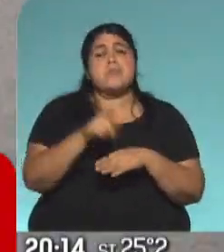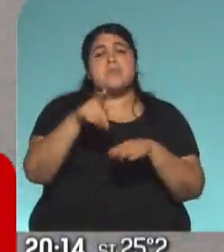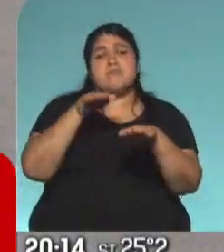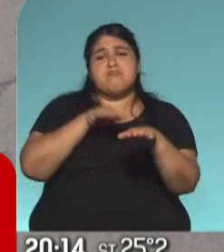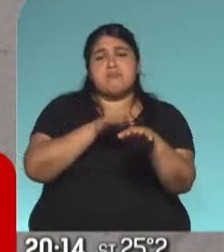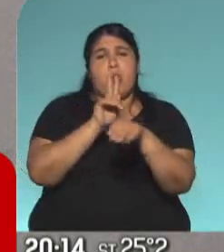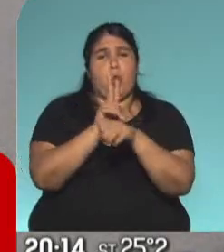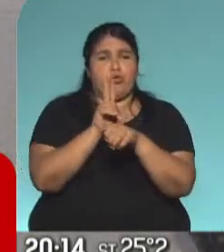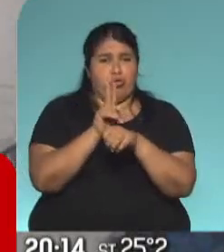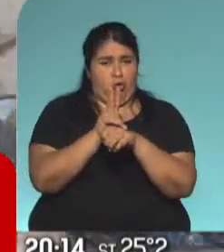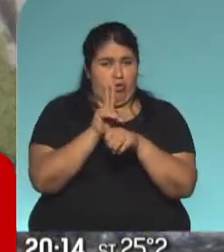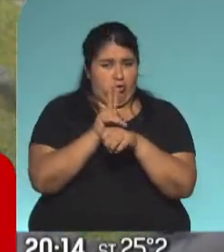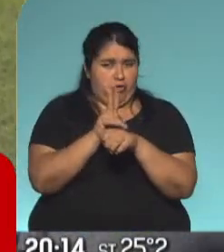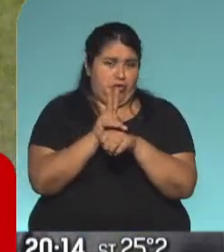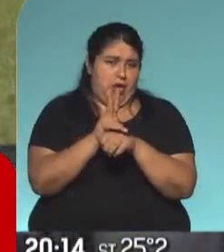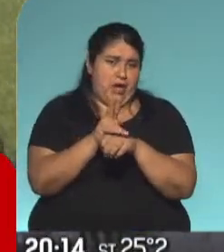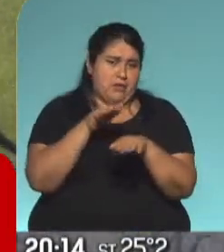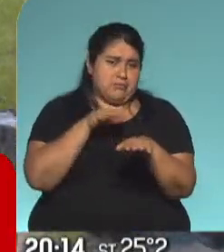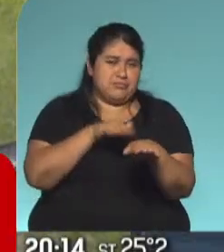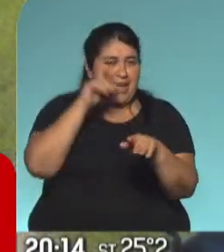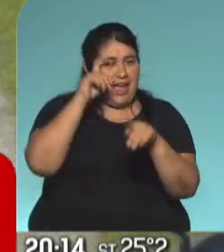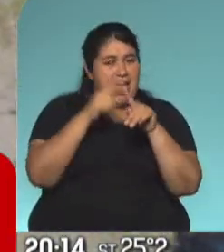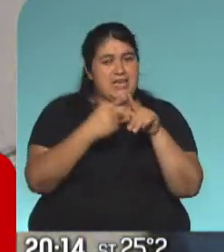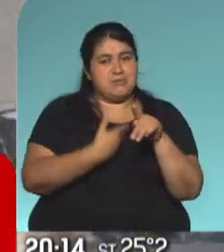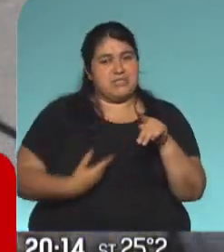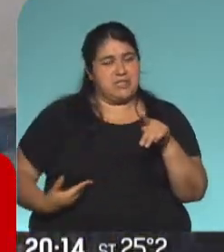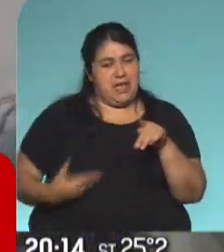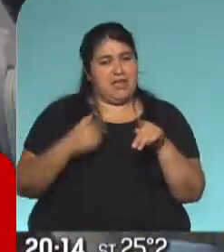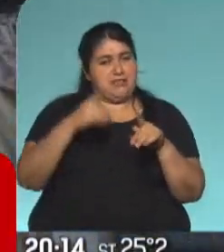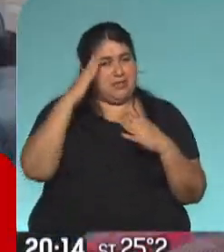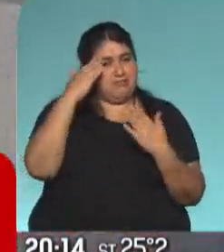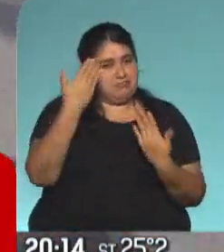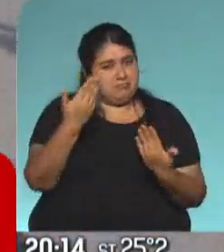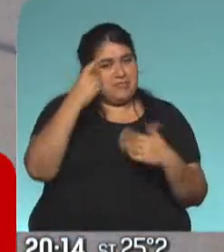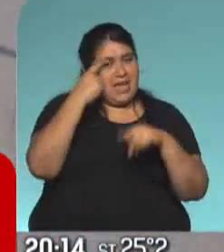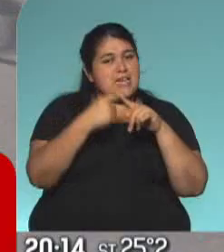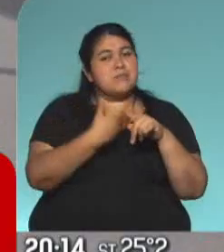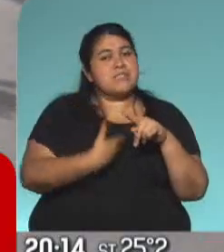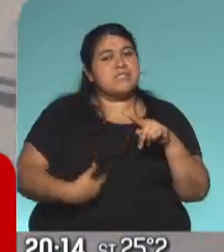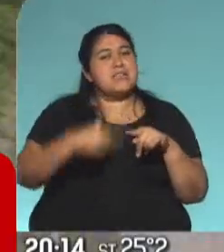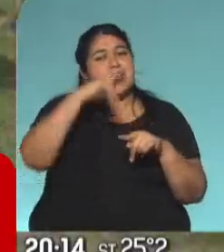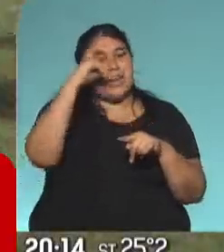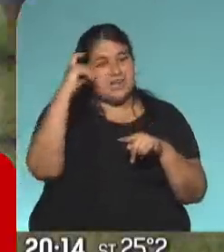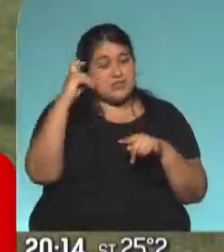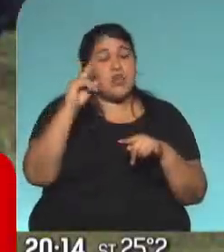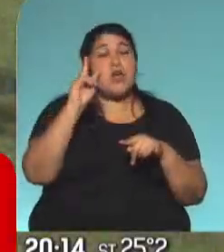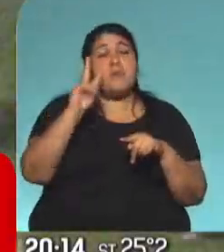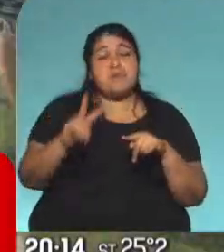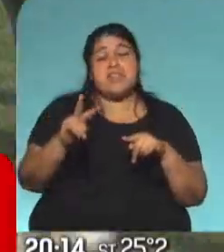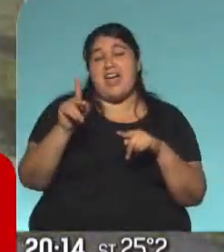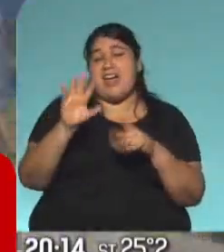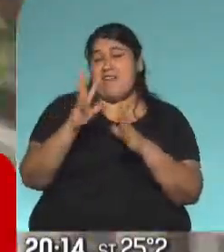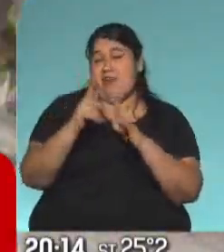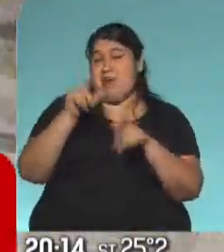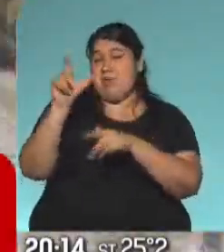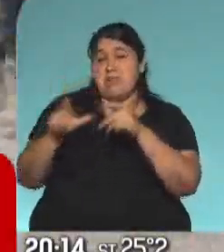necesaria, como corresponde a un exmandatario de nuestro país, a un expresidente de la nación. Mientras vemos imágenes de cómo gente